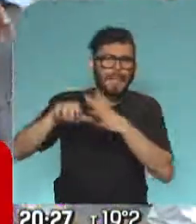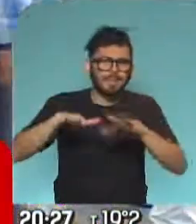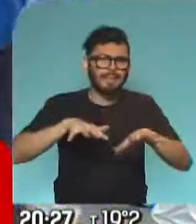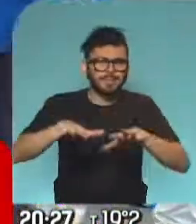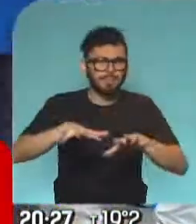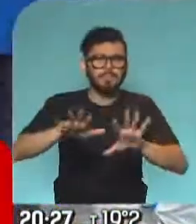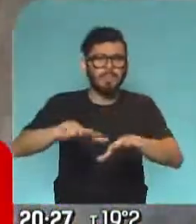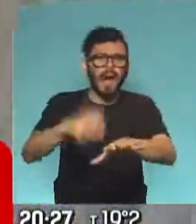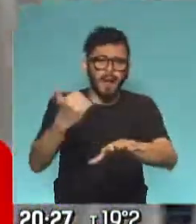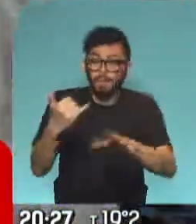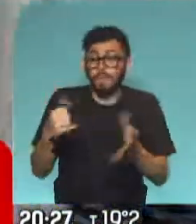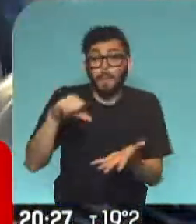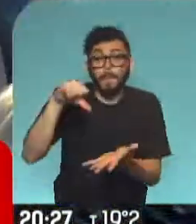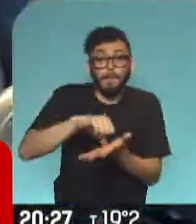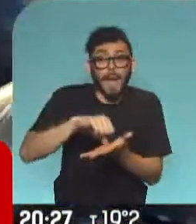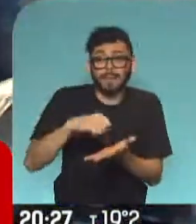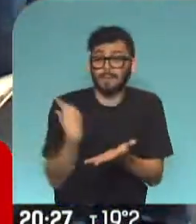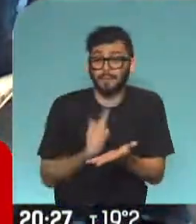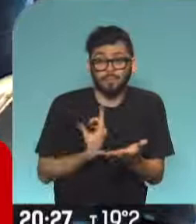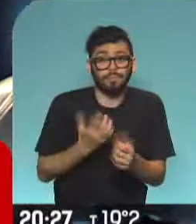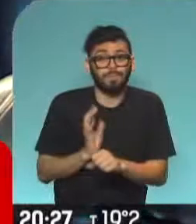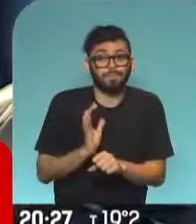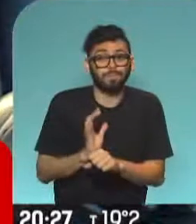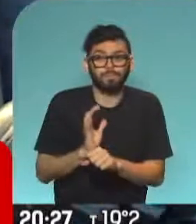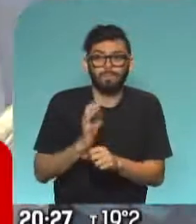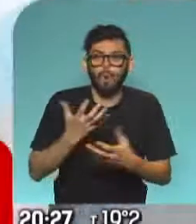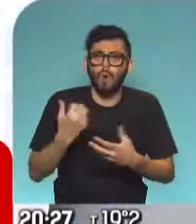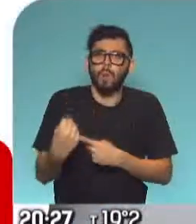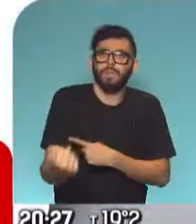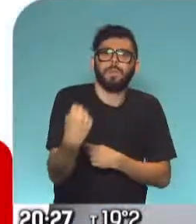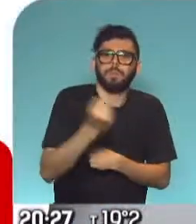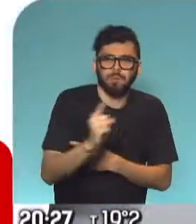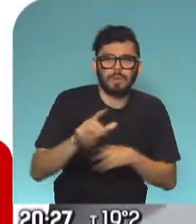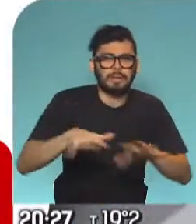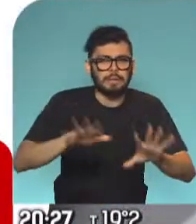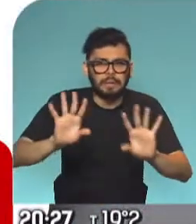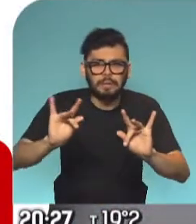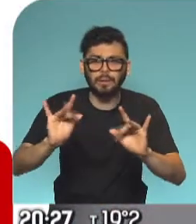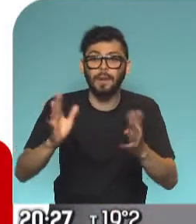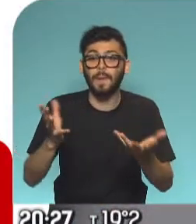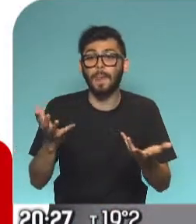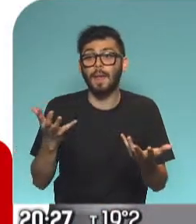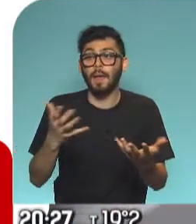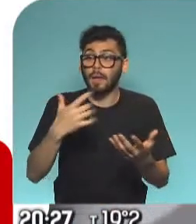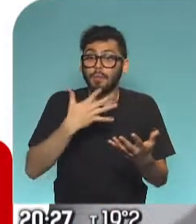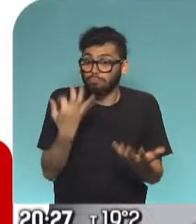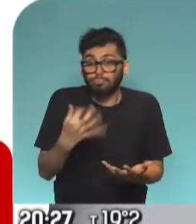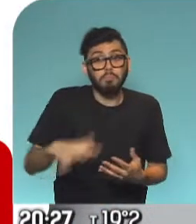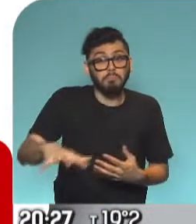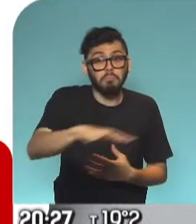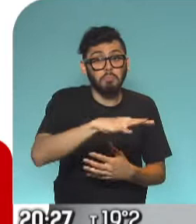con tantas dificultades de lectura laboral y sociales tan precarias sin lugar a dudas existe un malestar un malestar que